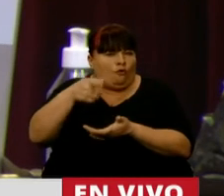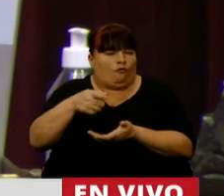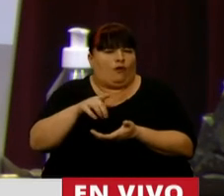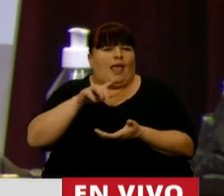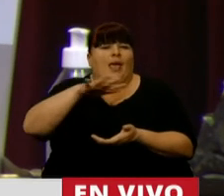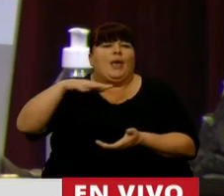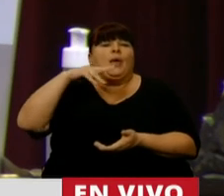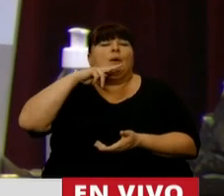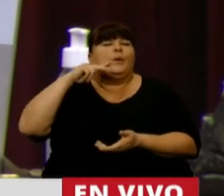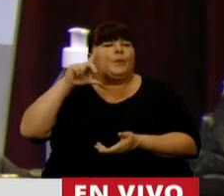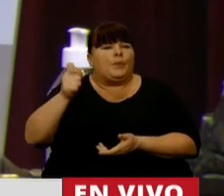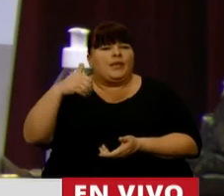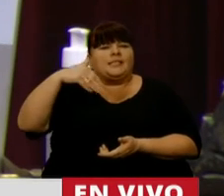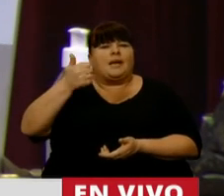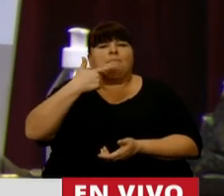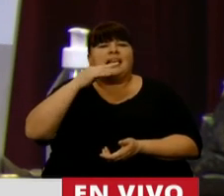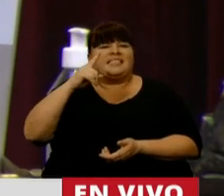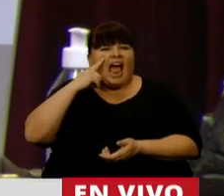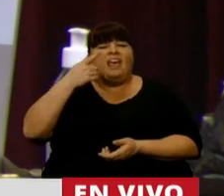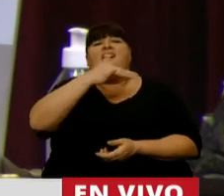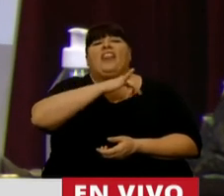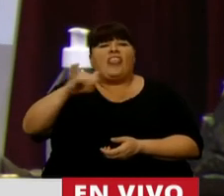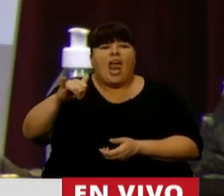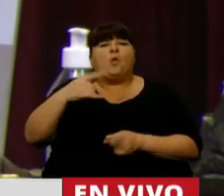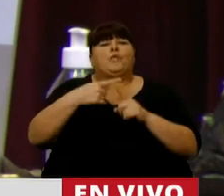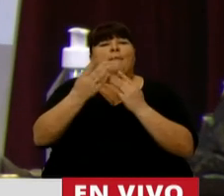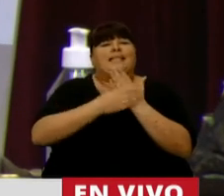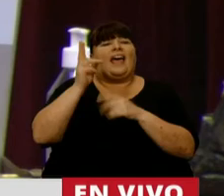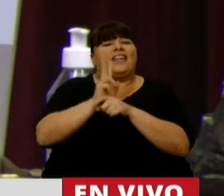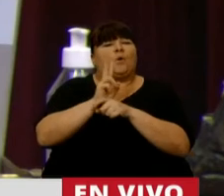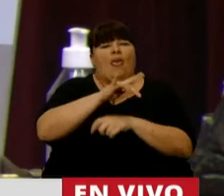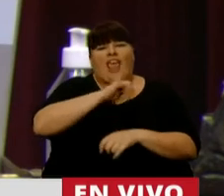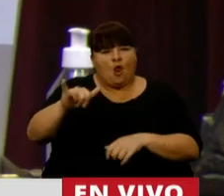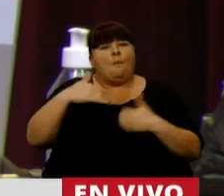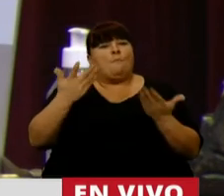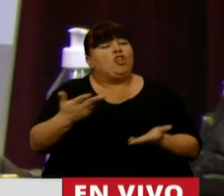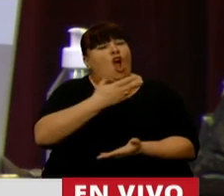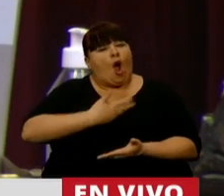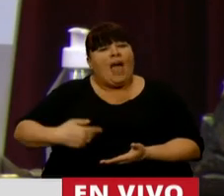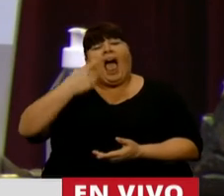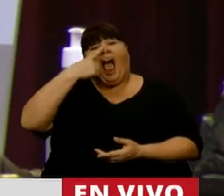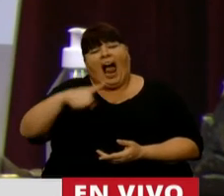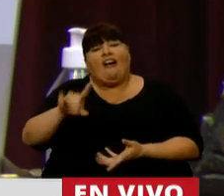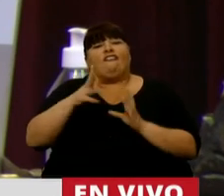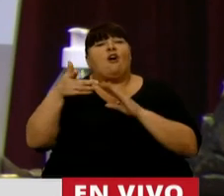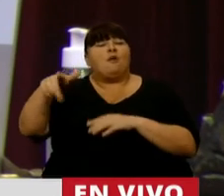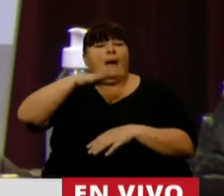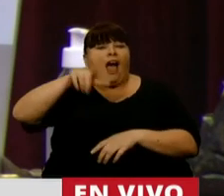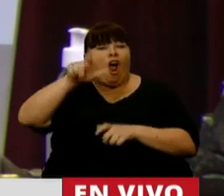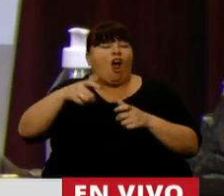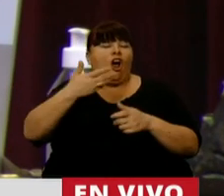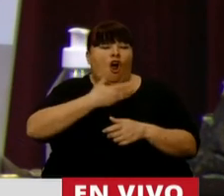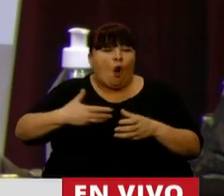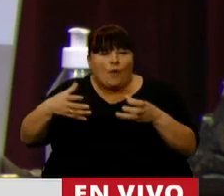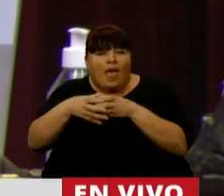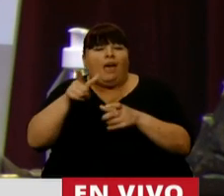situaciones en Villa Mascardi y fueron denunciados por la ministra de Seguridad. Por eso digo que el gobierno termina a través de sus funcionarios siendo cómplices